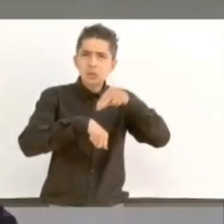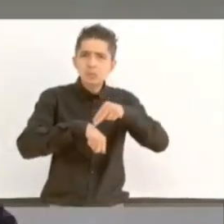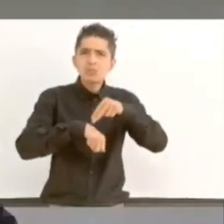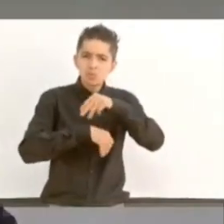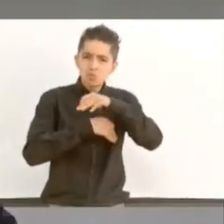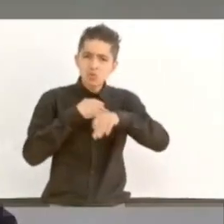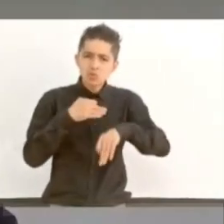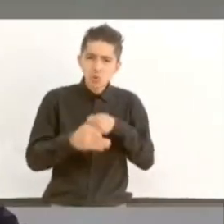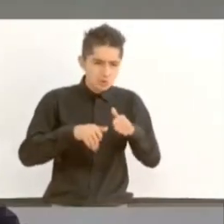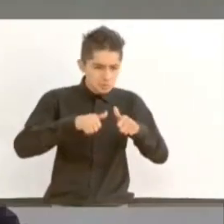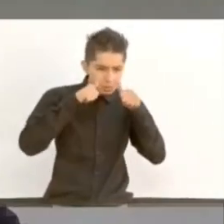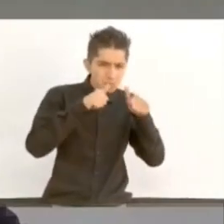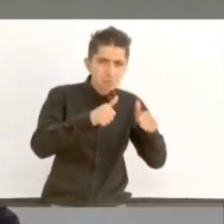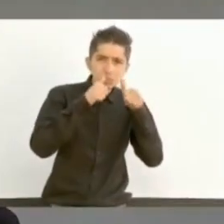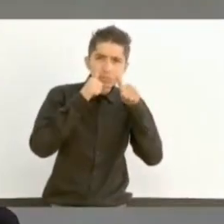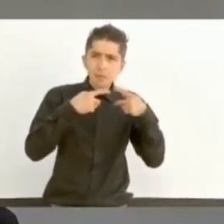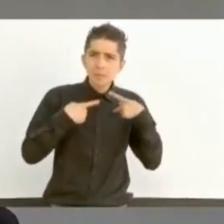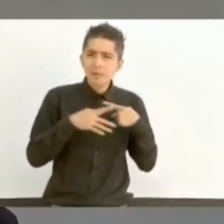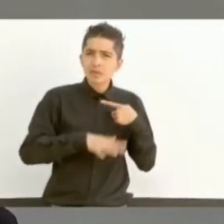sin